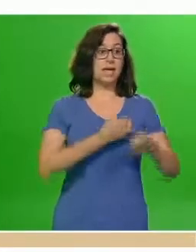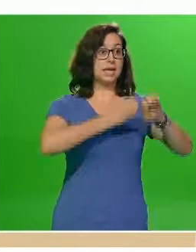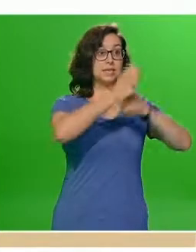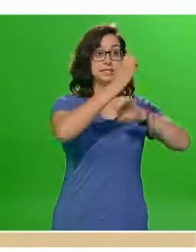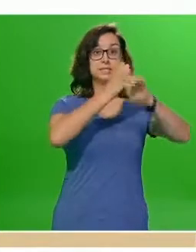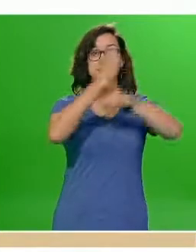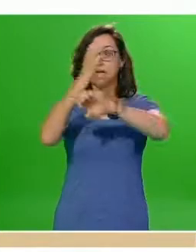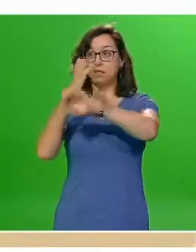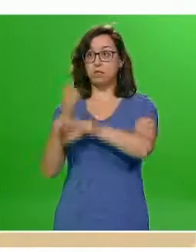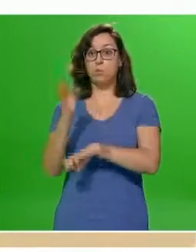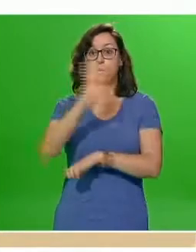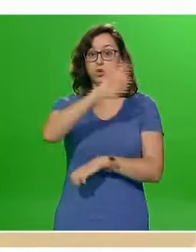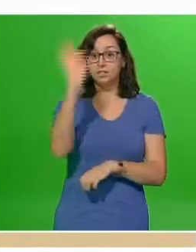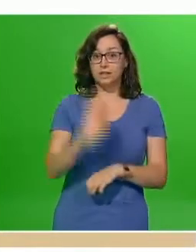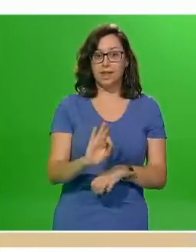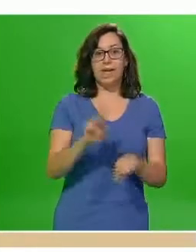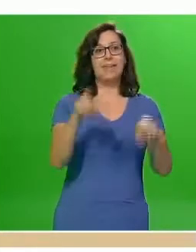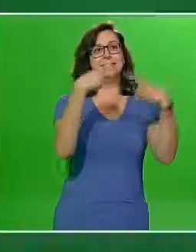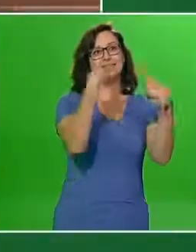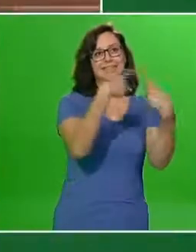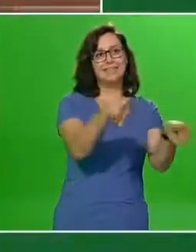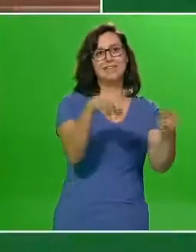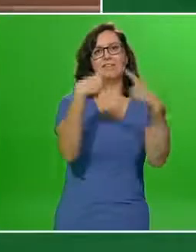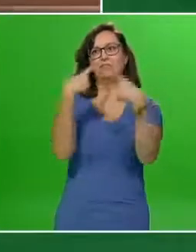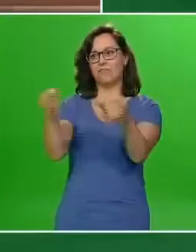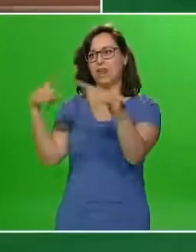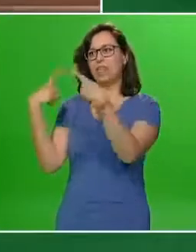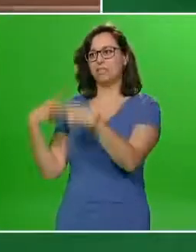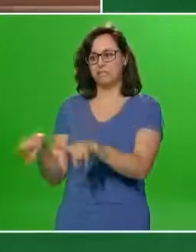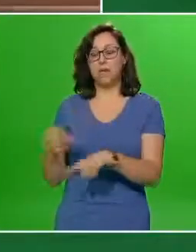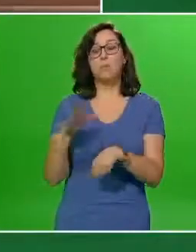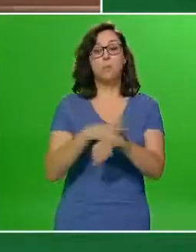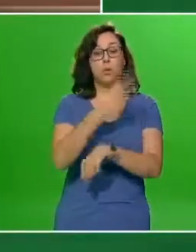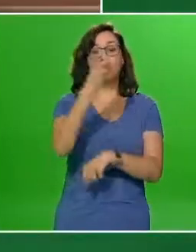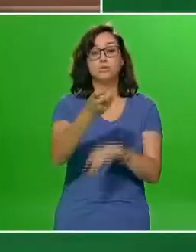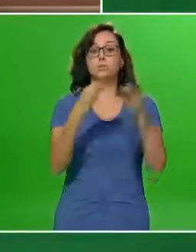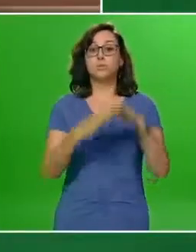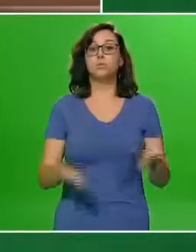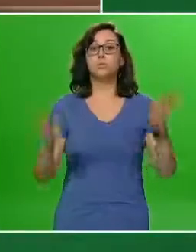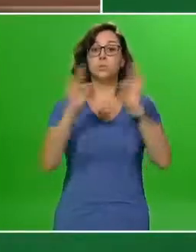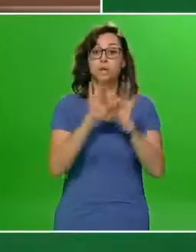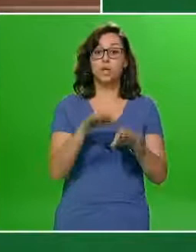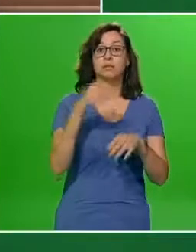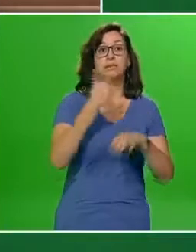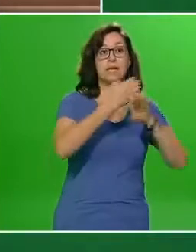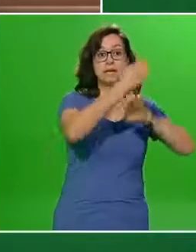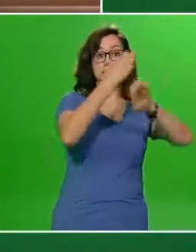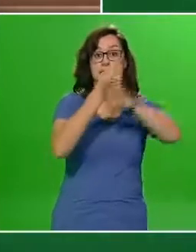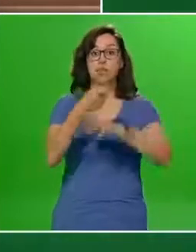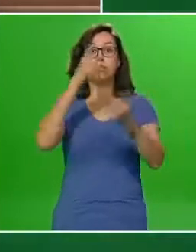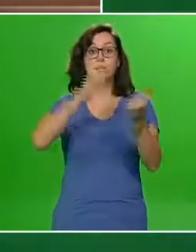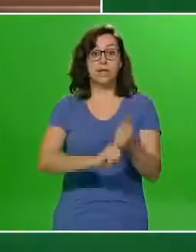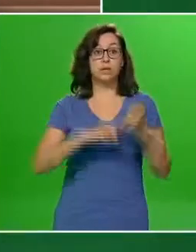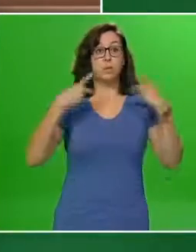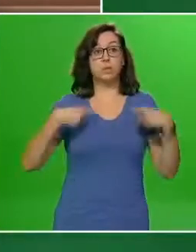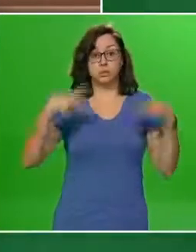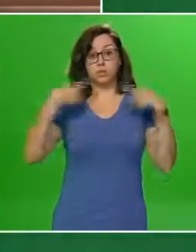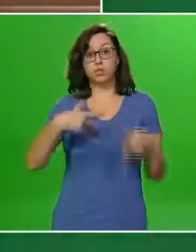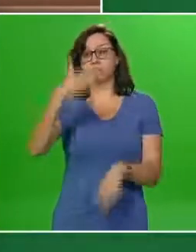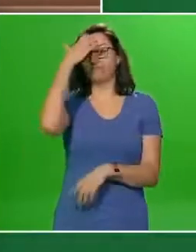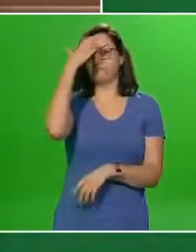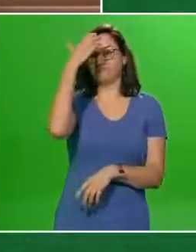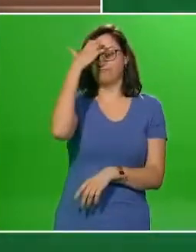entidades y nuevamente la invitación de que cada persona vea cómo se comporta la curva epidémica en su